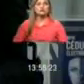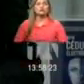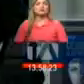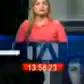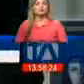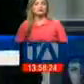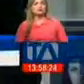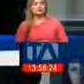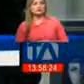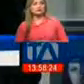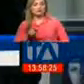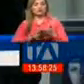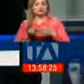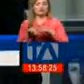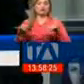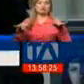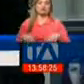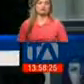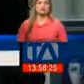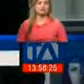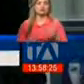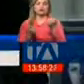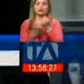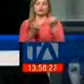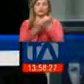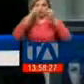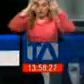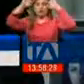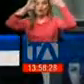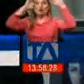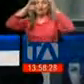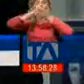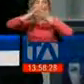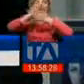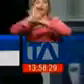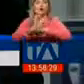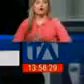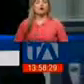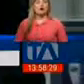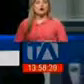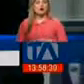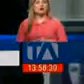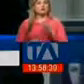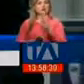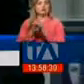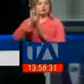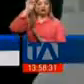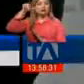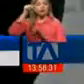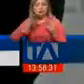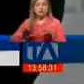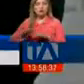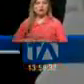hemos masificado la firma electrónica, estamos apoyando una gran estrategia que ha implementado el Ecuador, que es el desarrollo de un gobierno